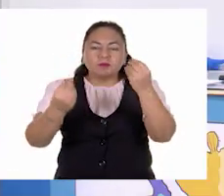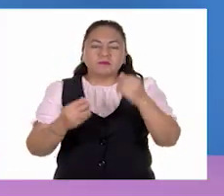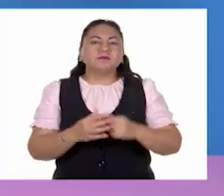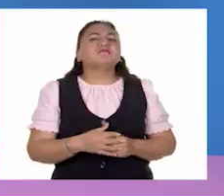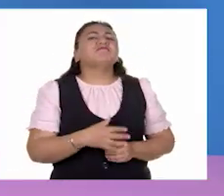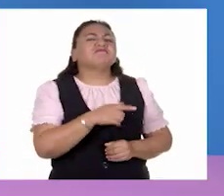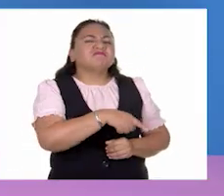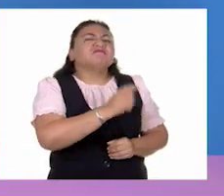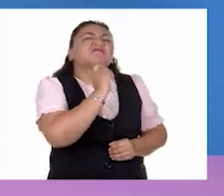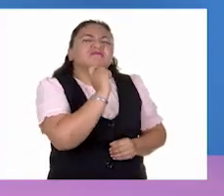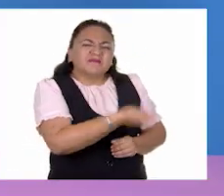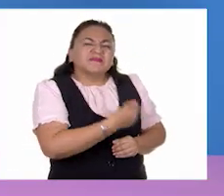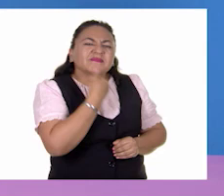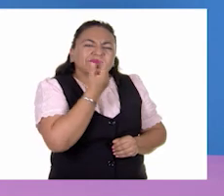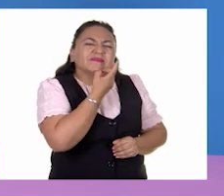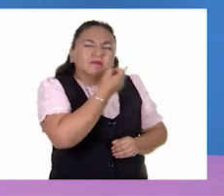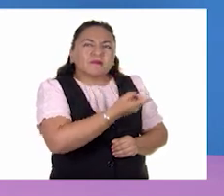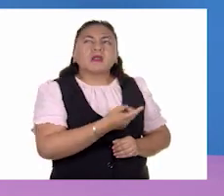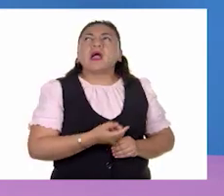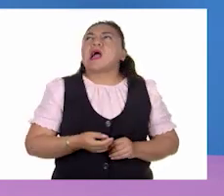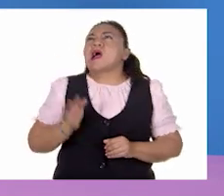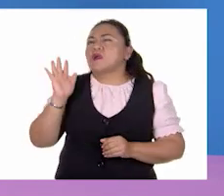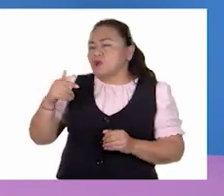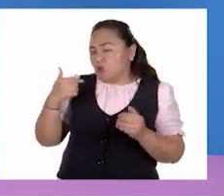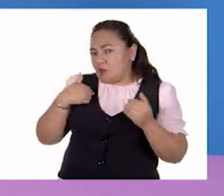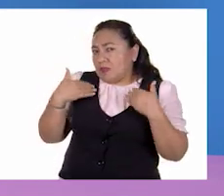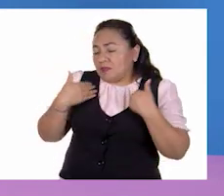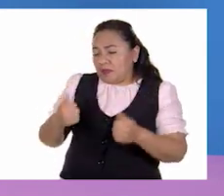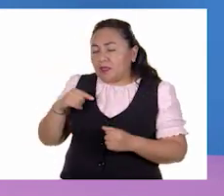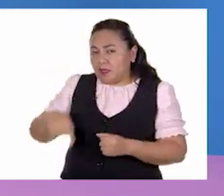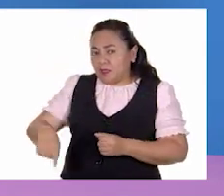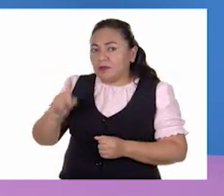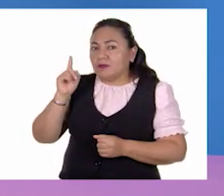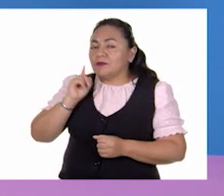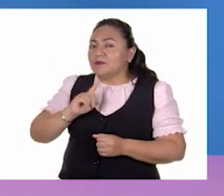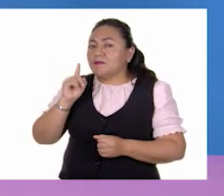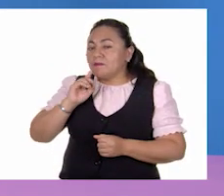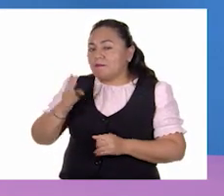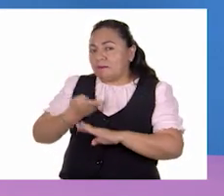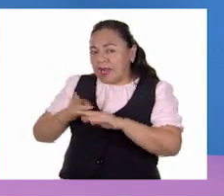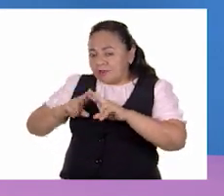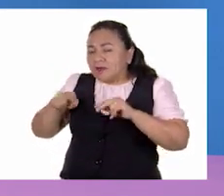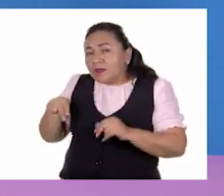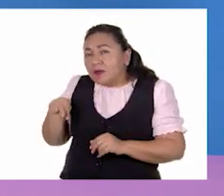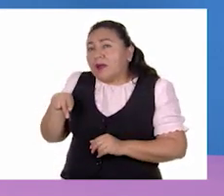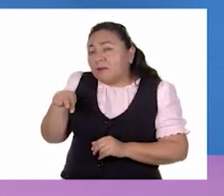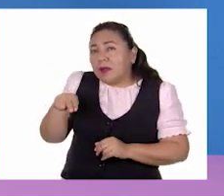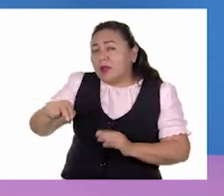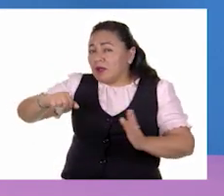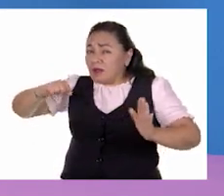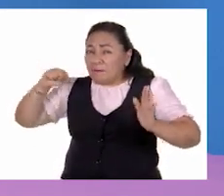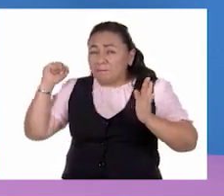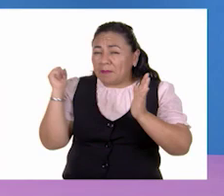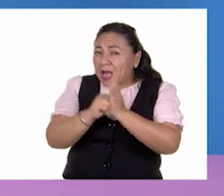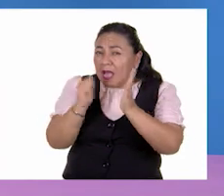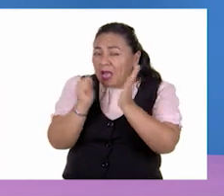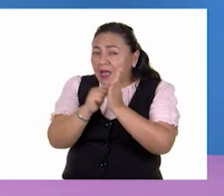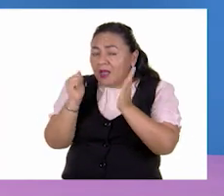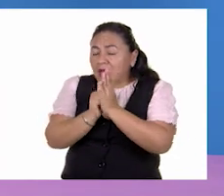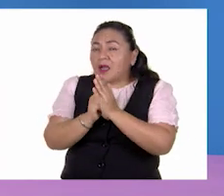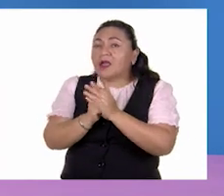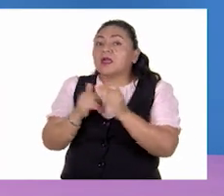estrofa? Yo puedo entender, profesor, que sube Blancanieve hasta la casa, golpea la puerta y la